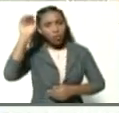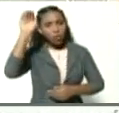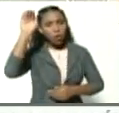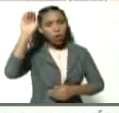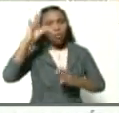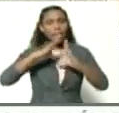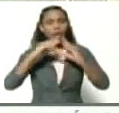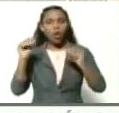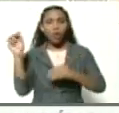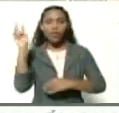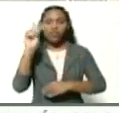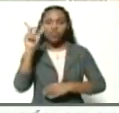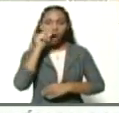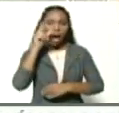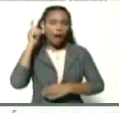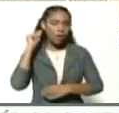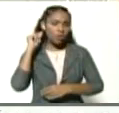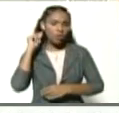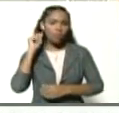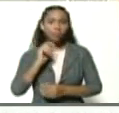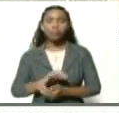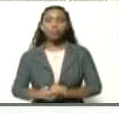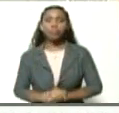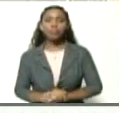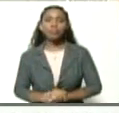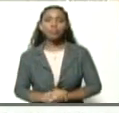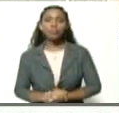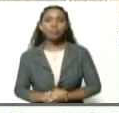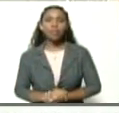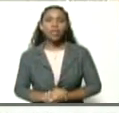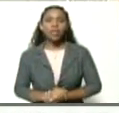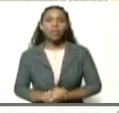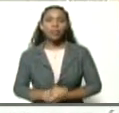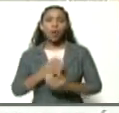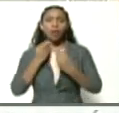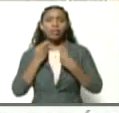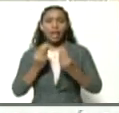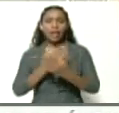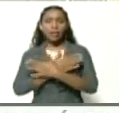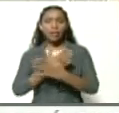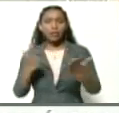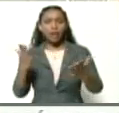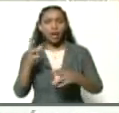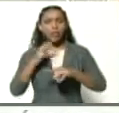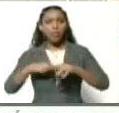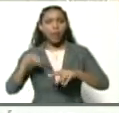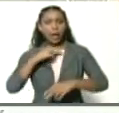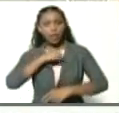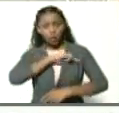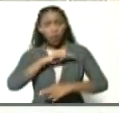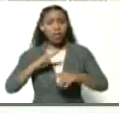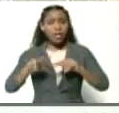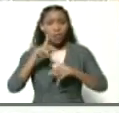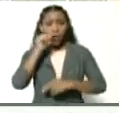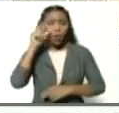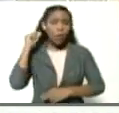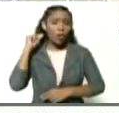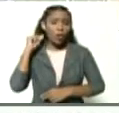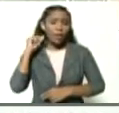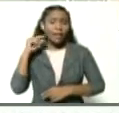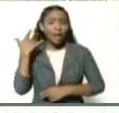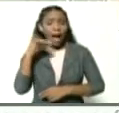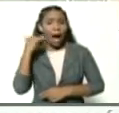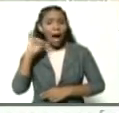de todos los venezolanos, de todas las venezolanas, por la garantía de nuestros niños y de nuestras niñas que